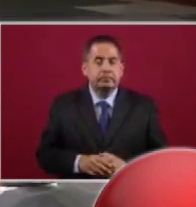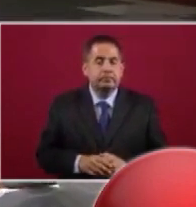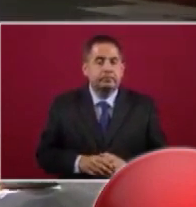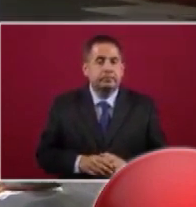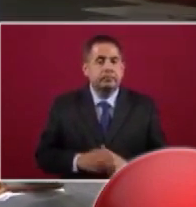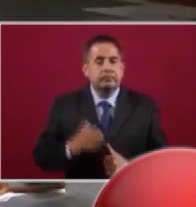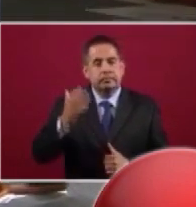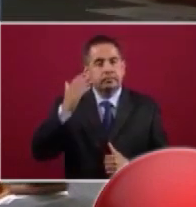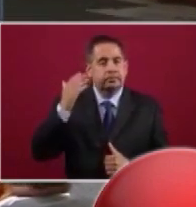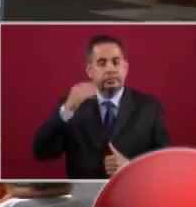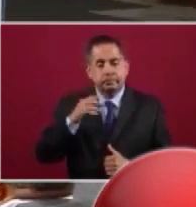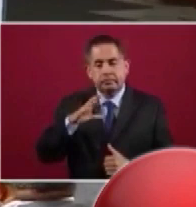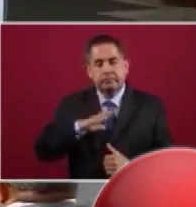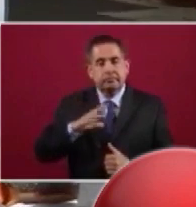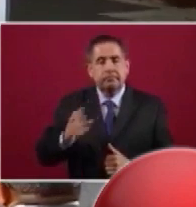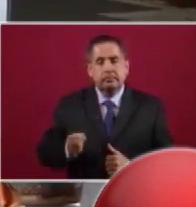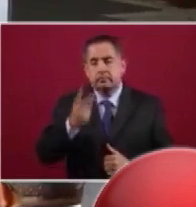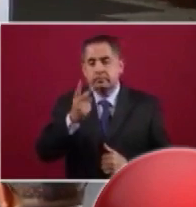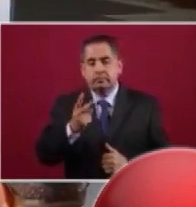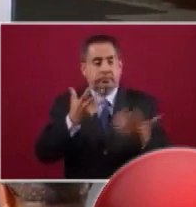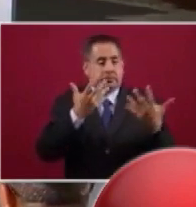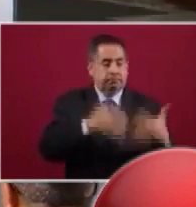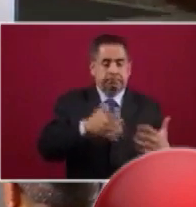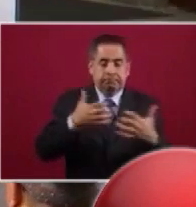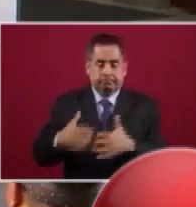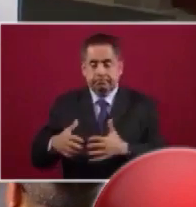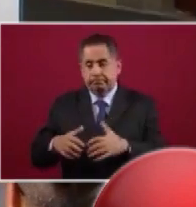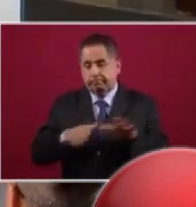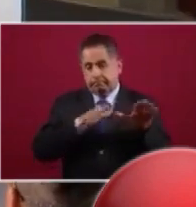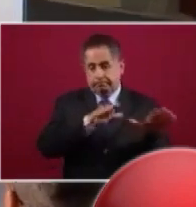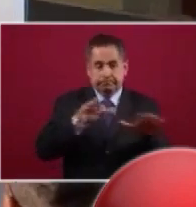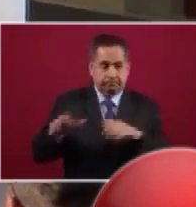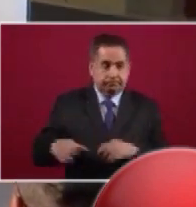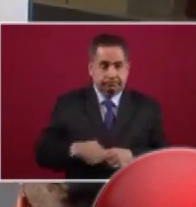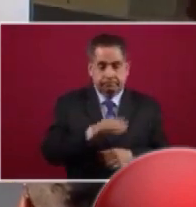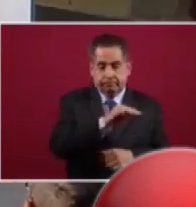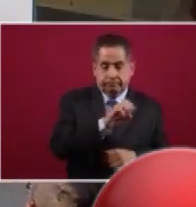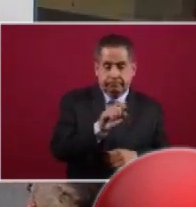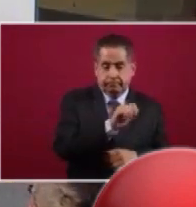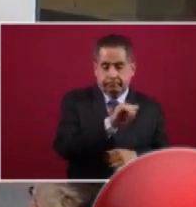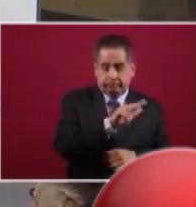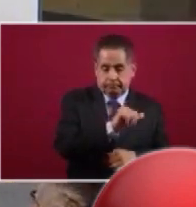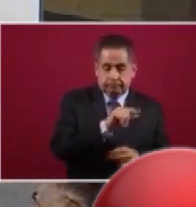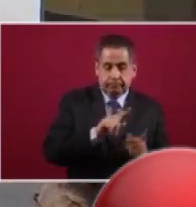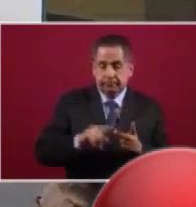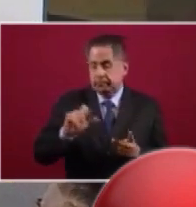habían dos empresas aéreas, Mexicana y Aeroméxico.